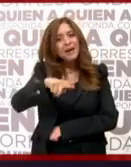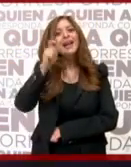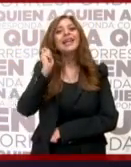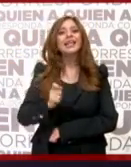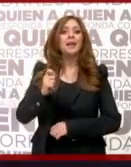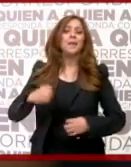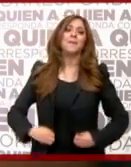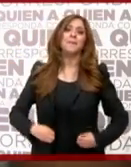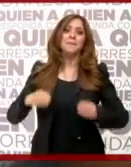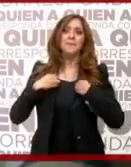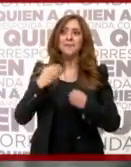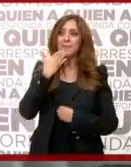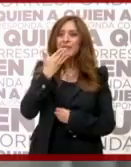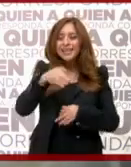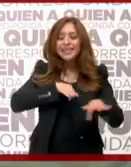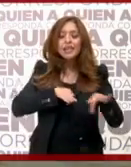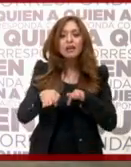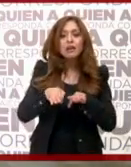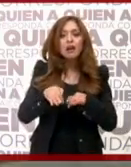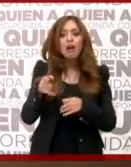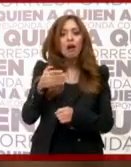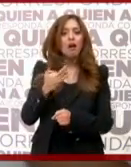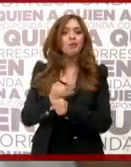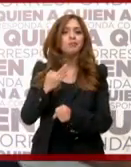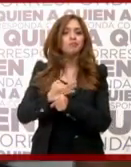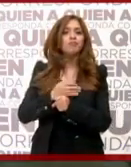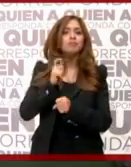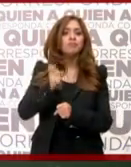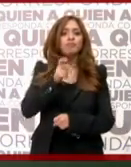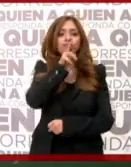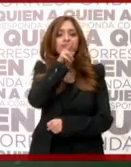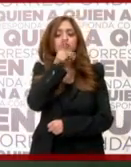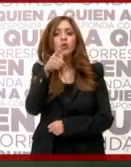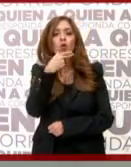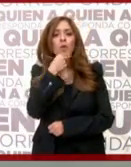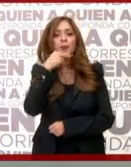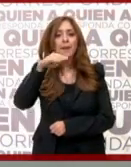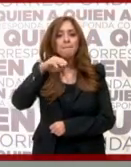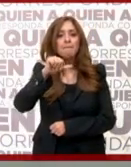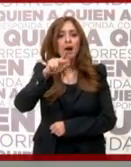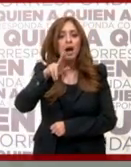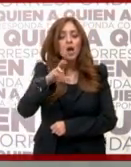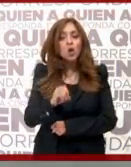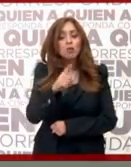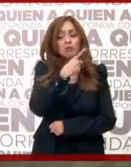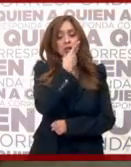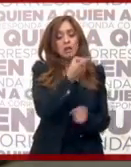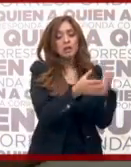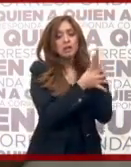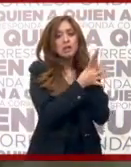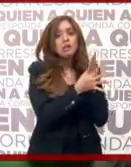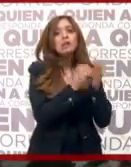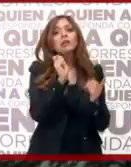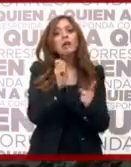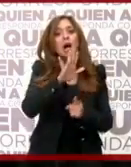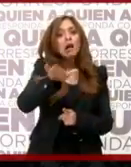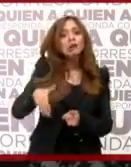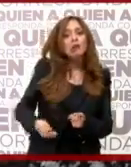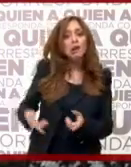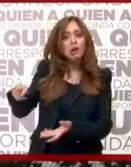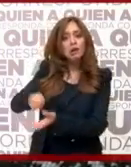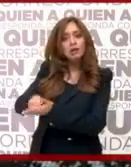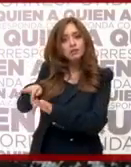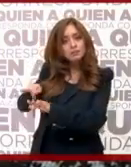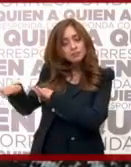mejores oportunidades. Ahora están preocupados por el futuro de Mario Valerio, quien aseguran sufrió un accidente laboral.